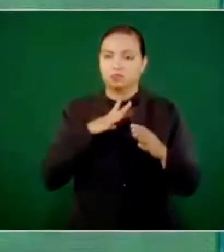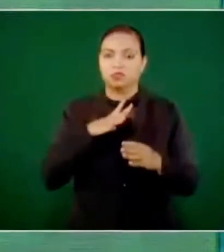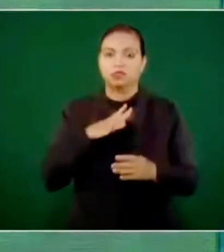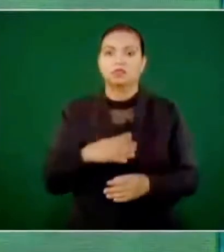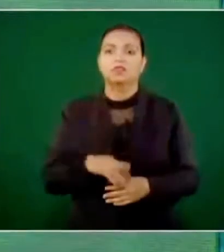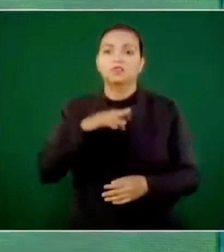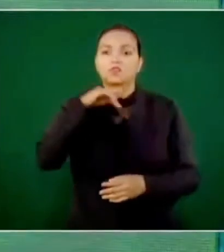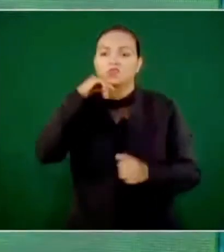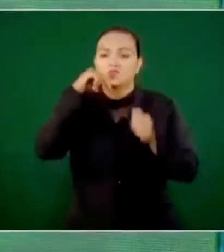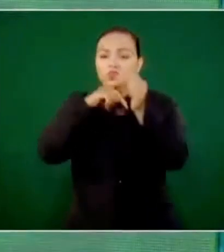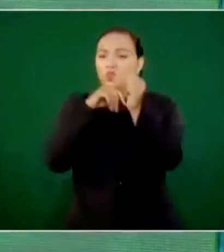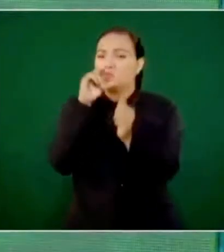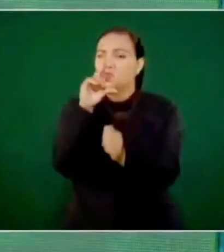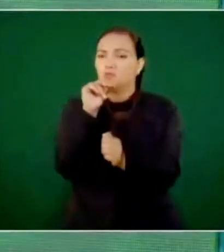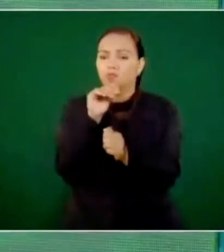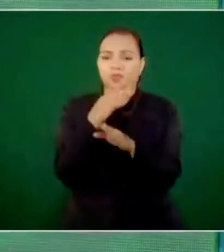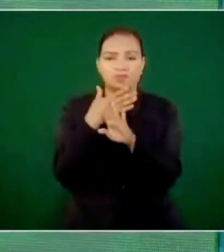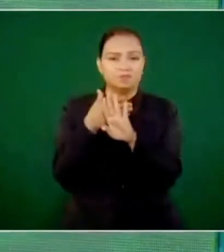incorruptibles.